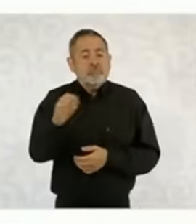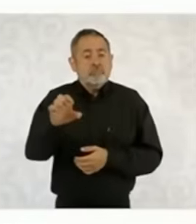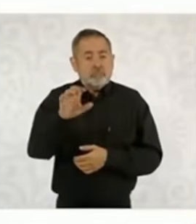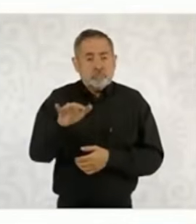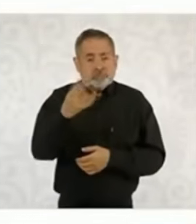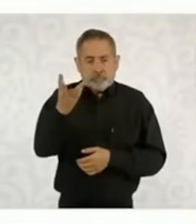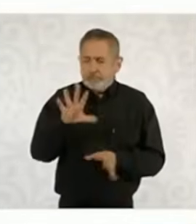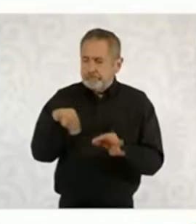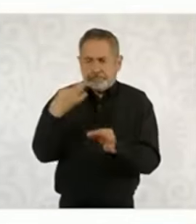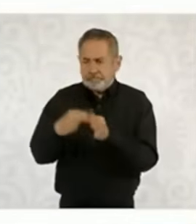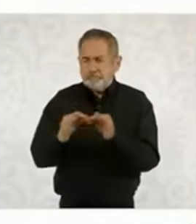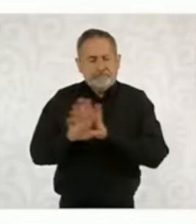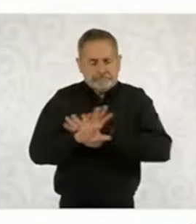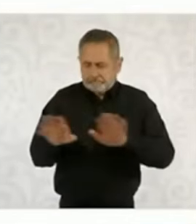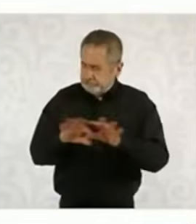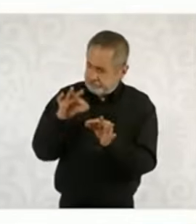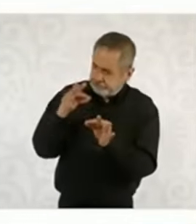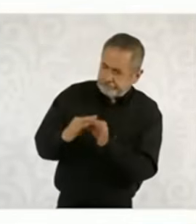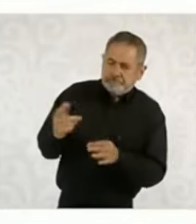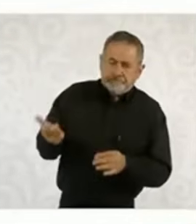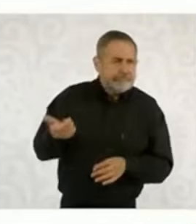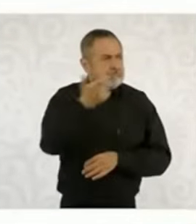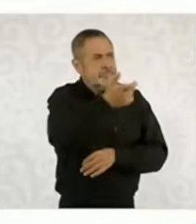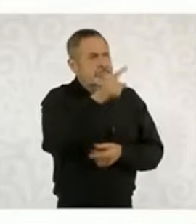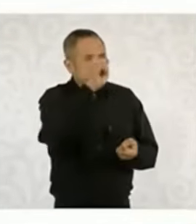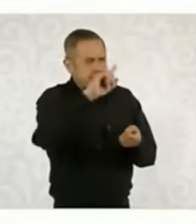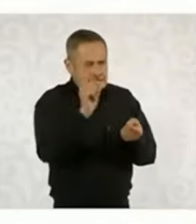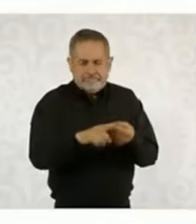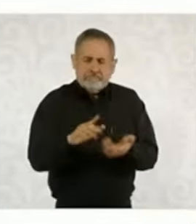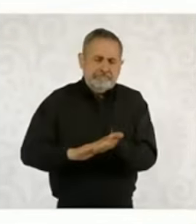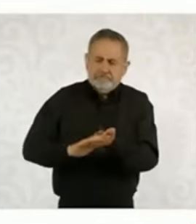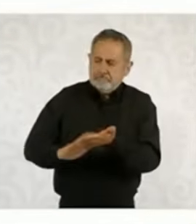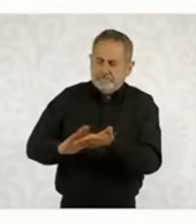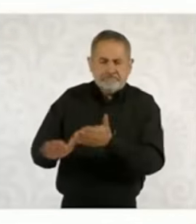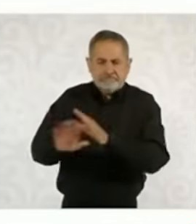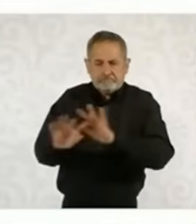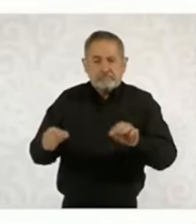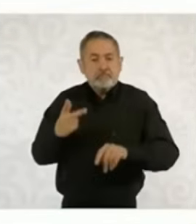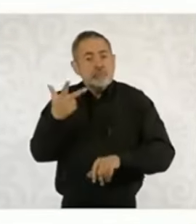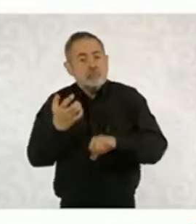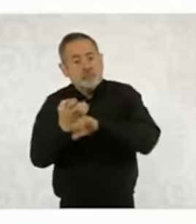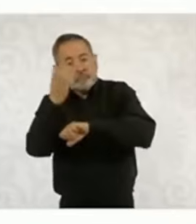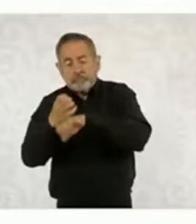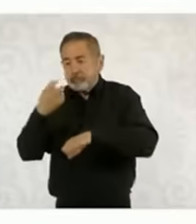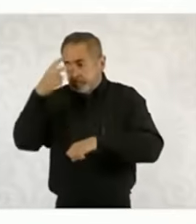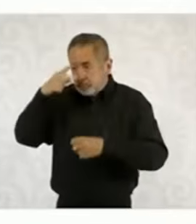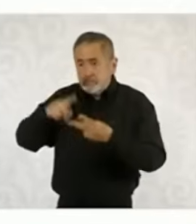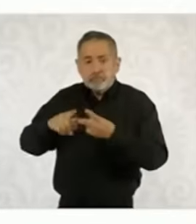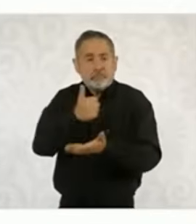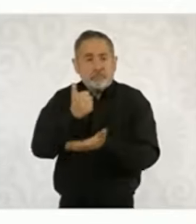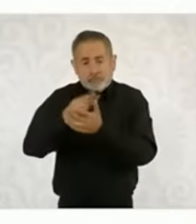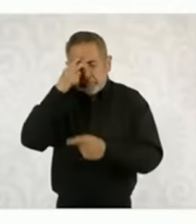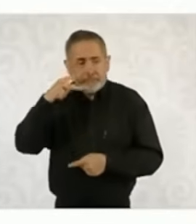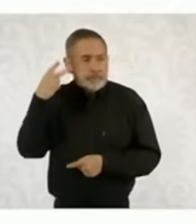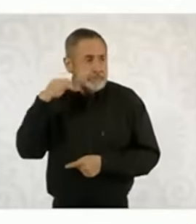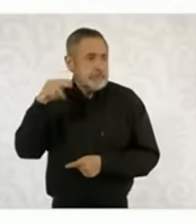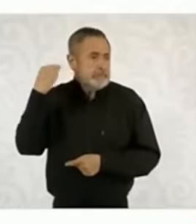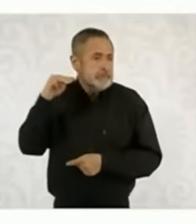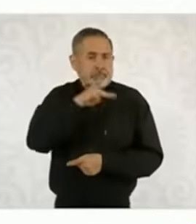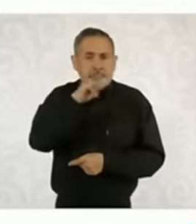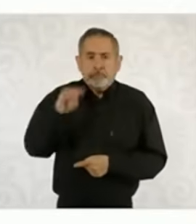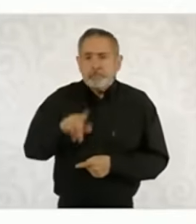24,953 cancelaciones de garantías hipotecarias. Estas se concentran en 8 estados, el Estado de México, Ciudad de México, Veracruz,